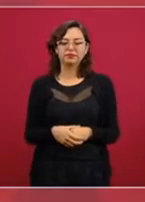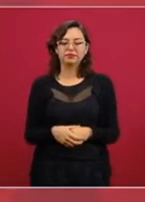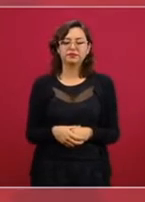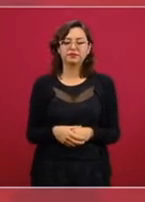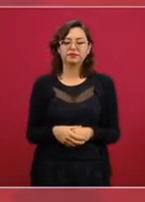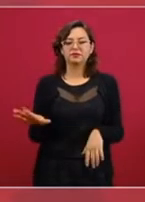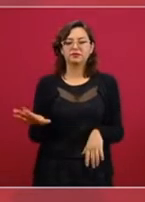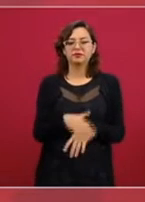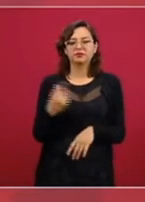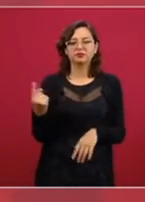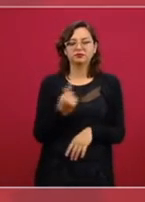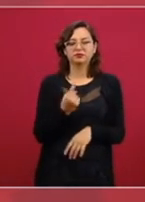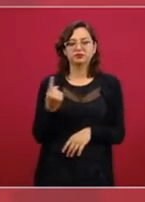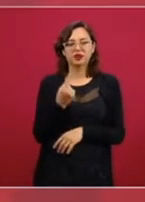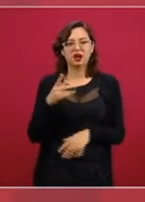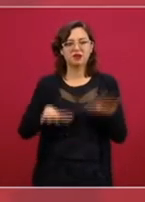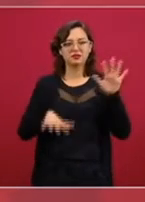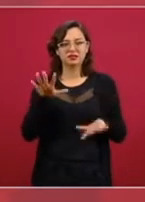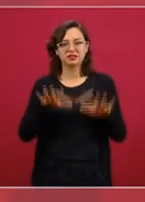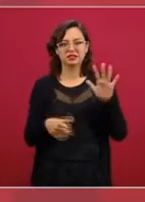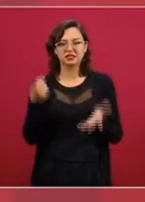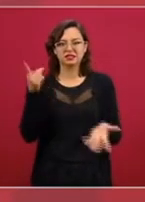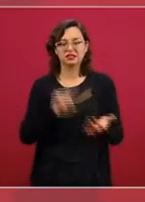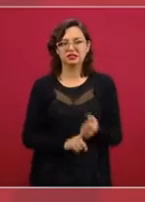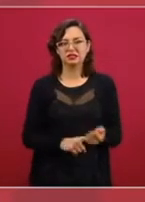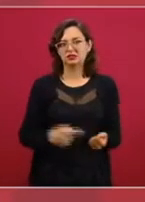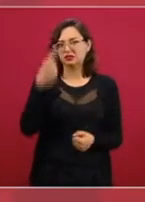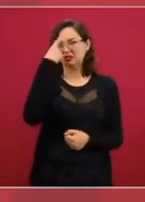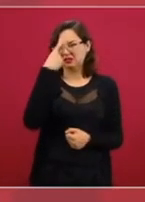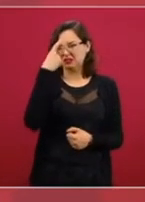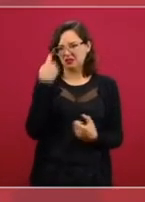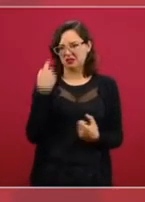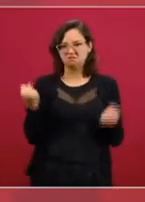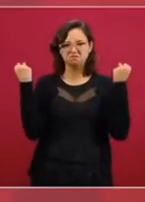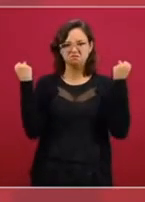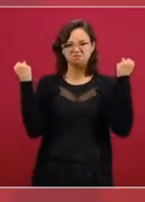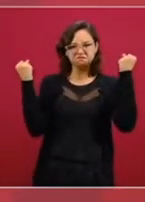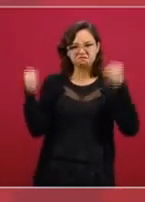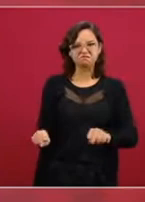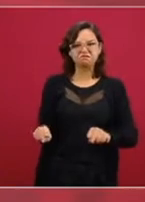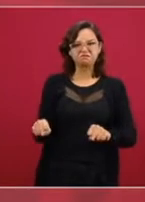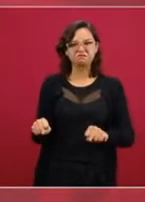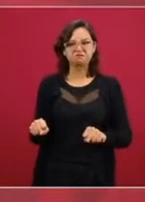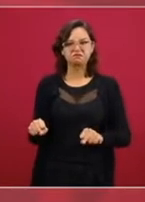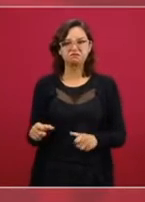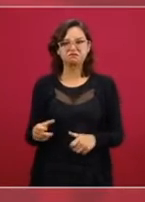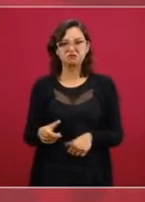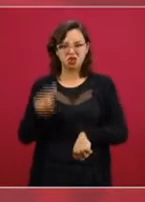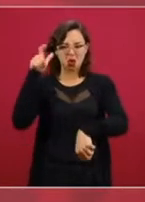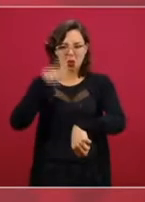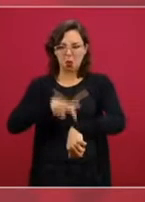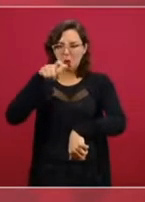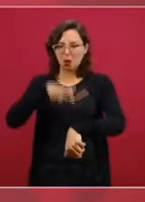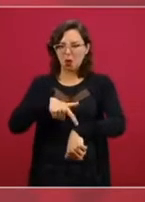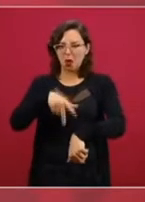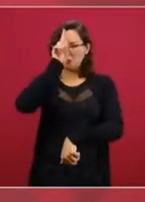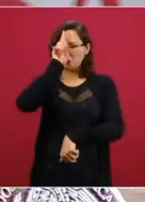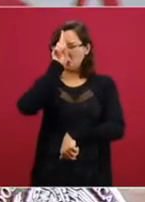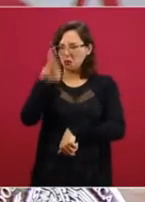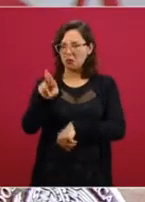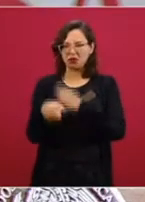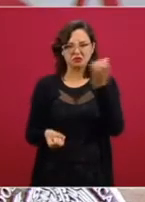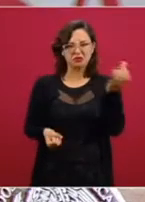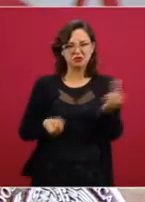el afán ¿no? autoritario, hasta nos proponían toques de queda